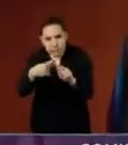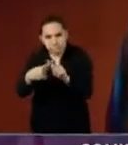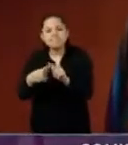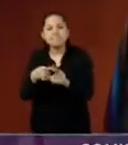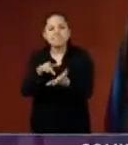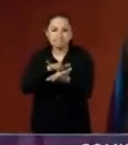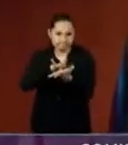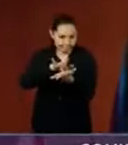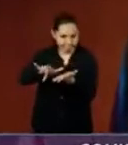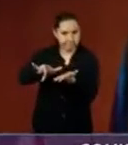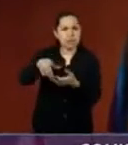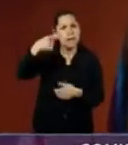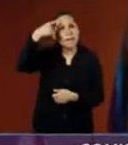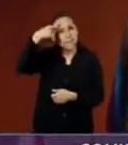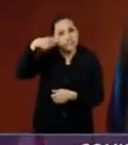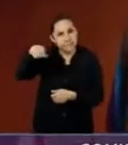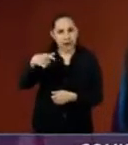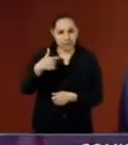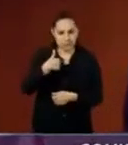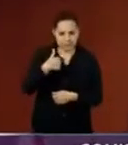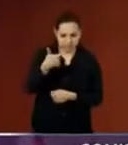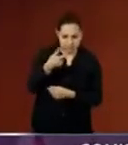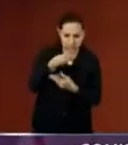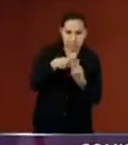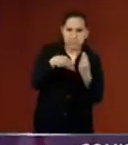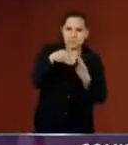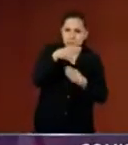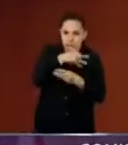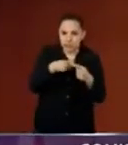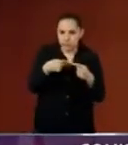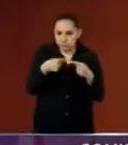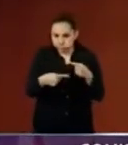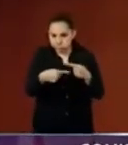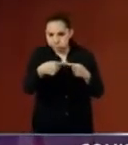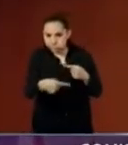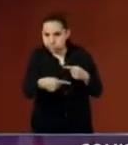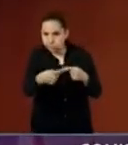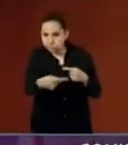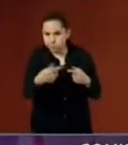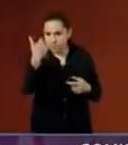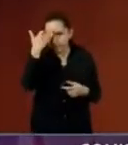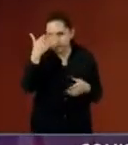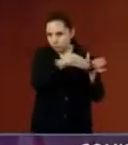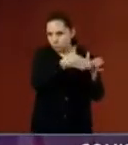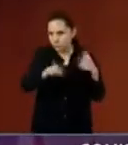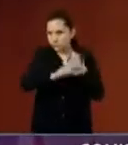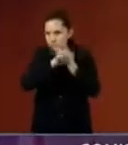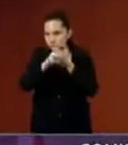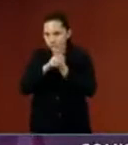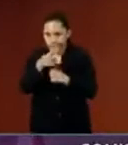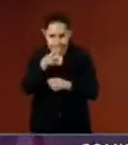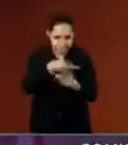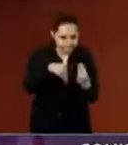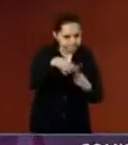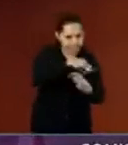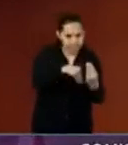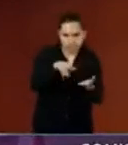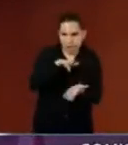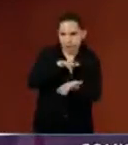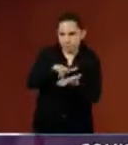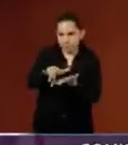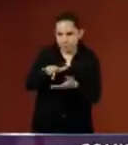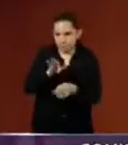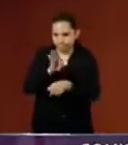un alivio económico para enfrentar con éxitos estos momentos de crisis. Espero yo que